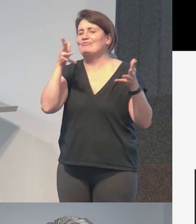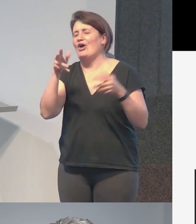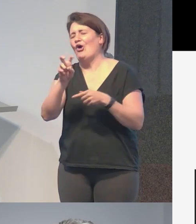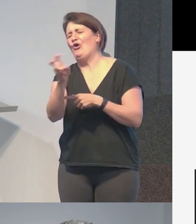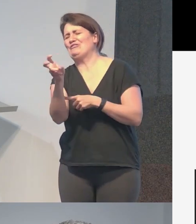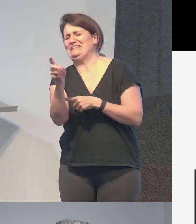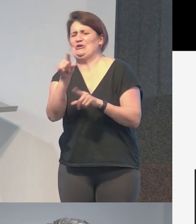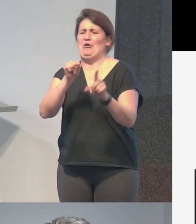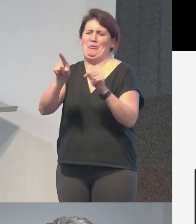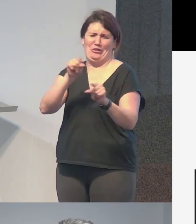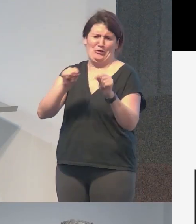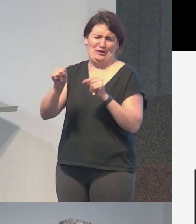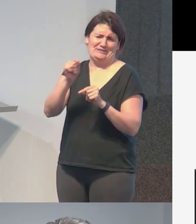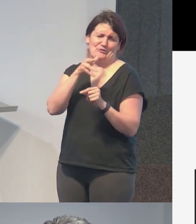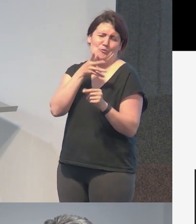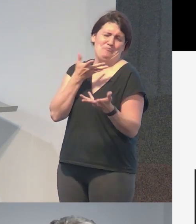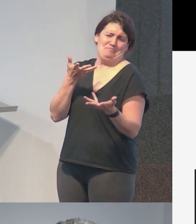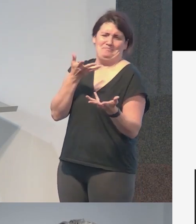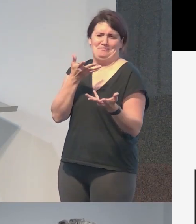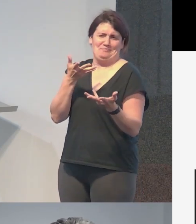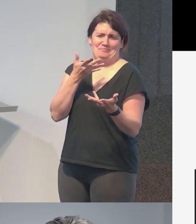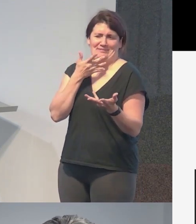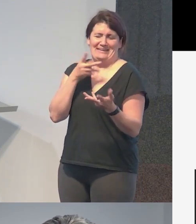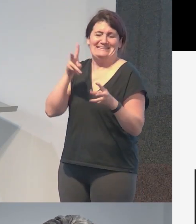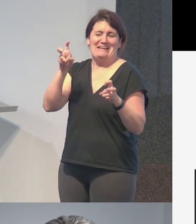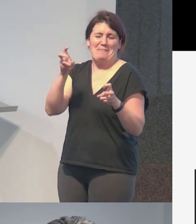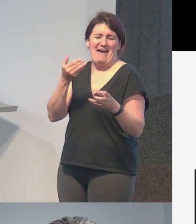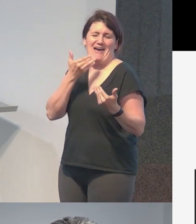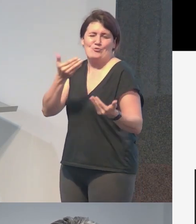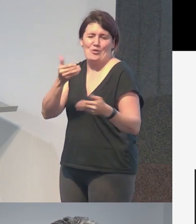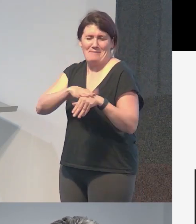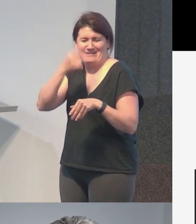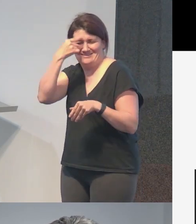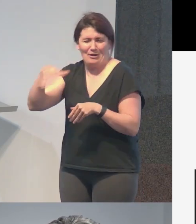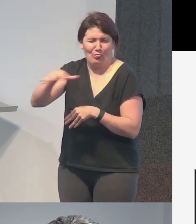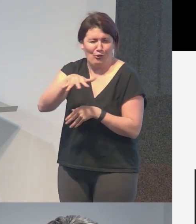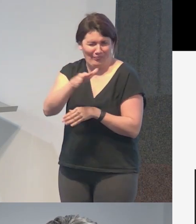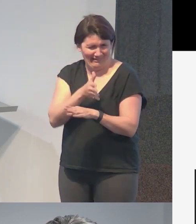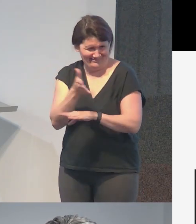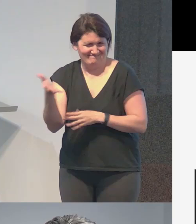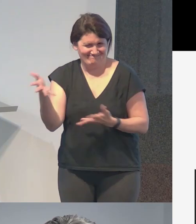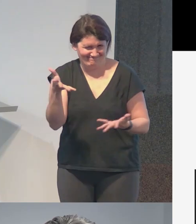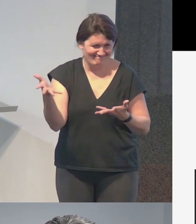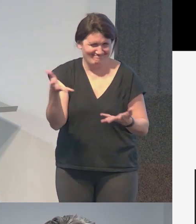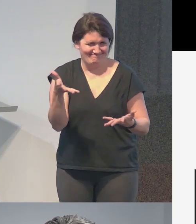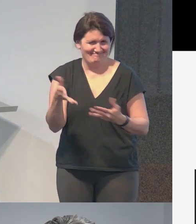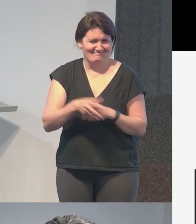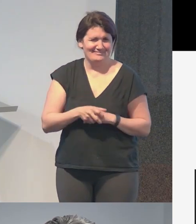opciones que revelan un poco de qué va el tema, ¿no?